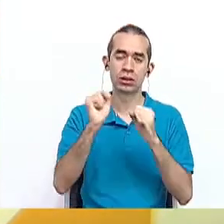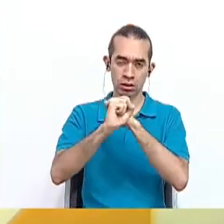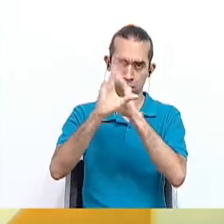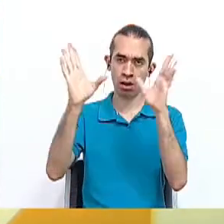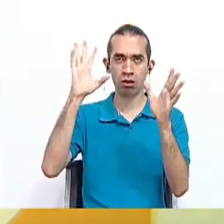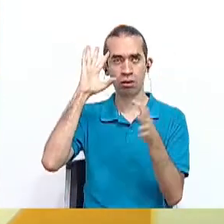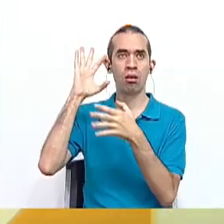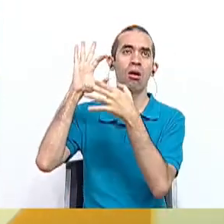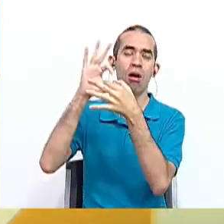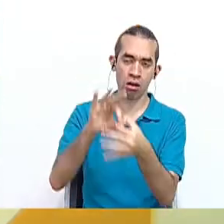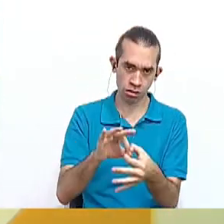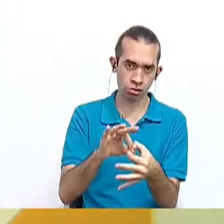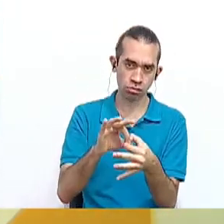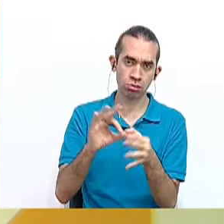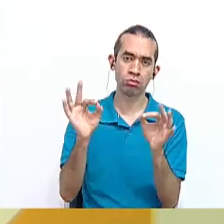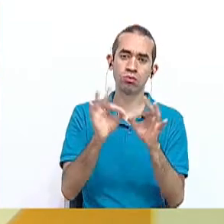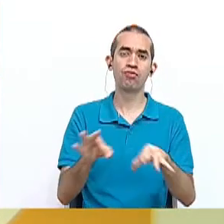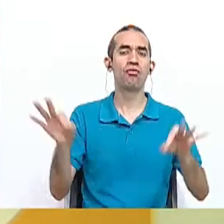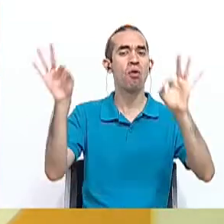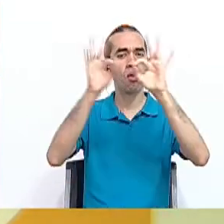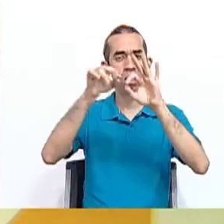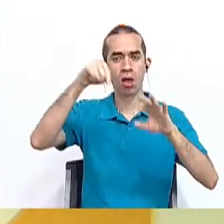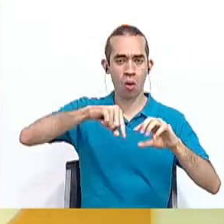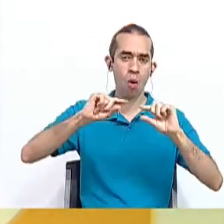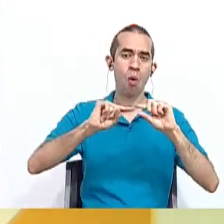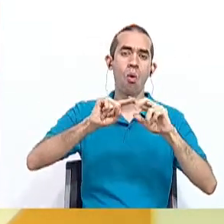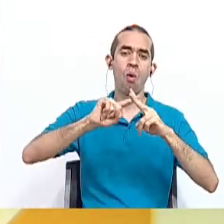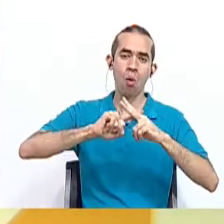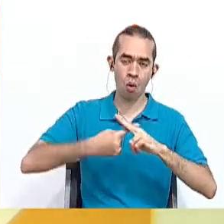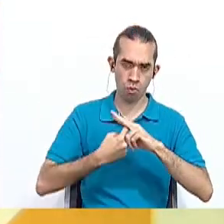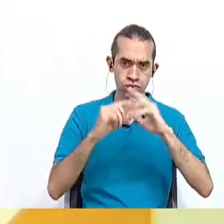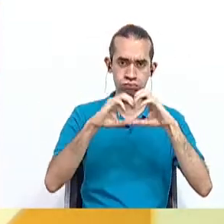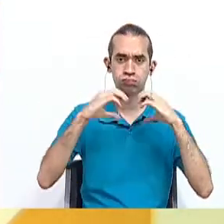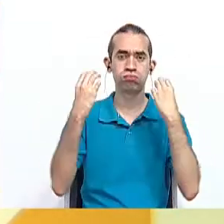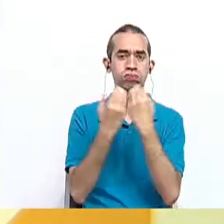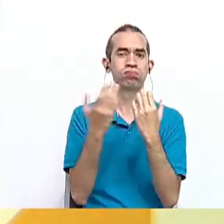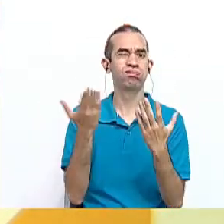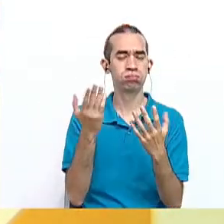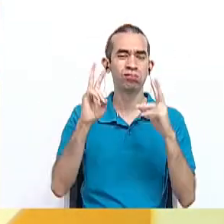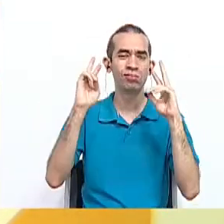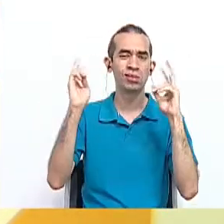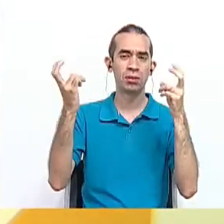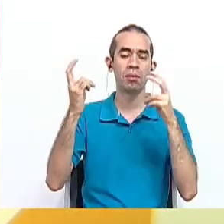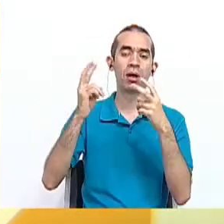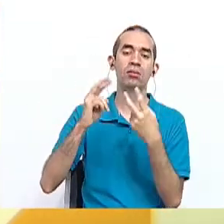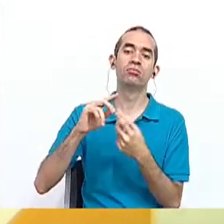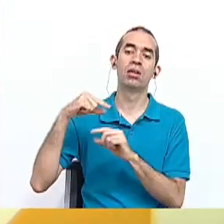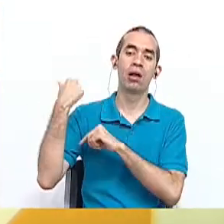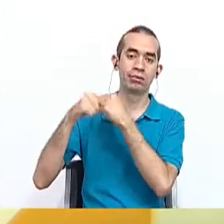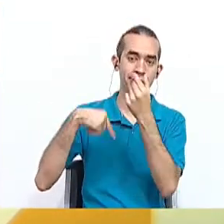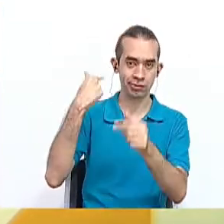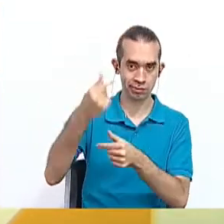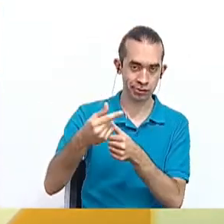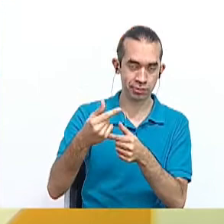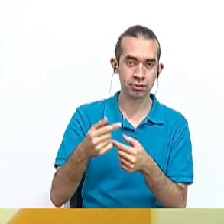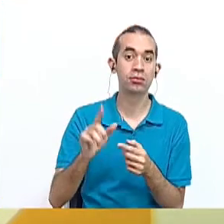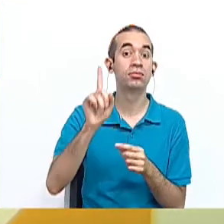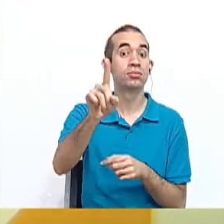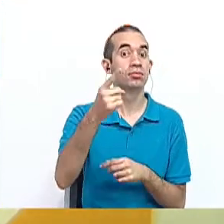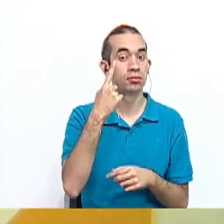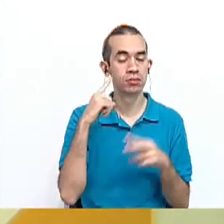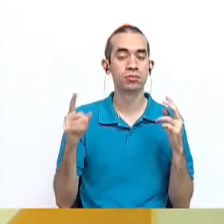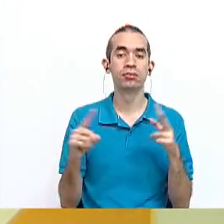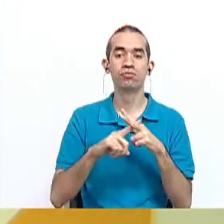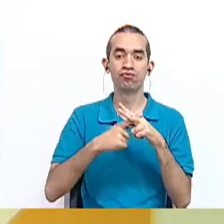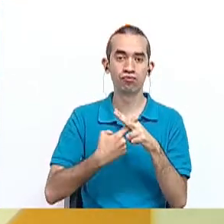muy importante para arrancar la clase del día de hoy, que es la clase de genética. Pero antes de empezar, ¿qué les